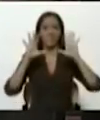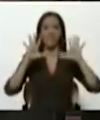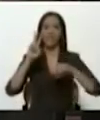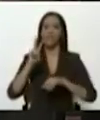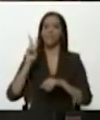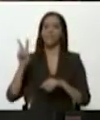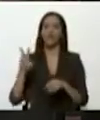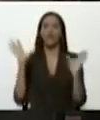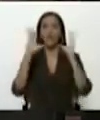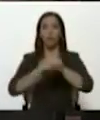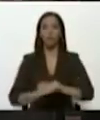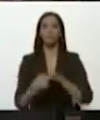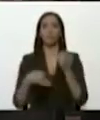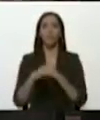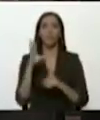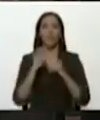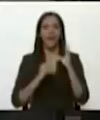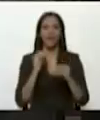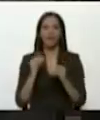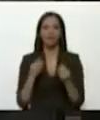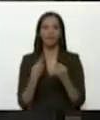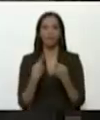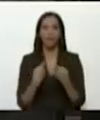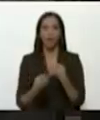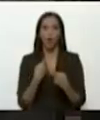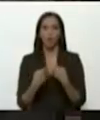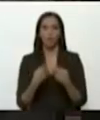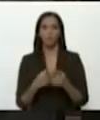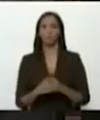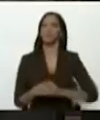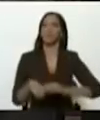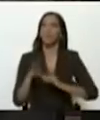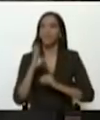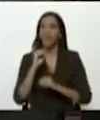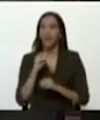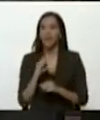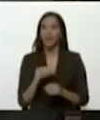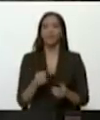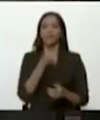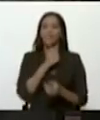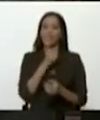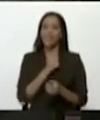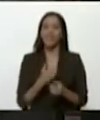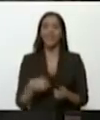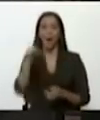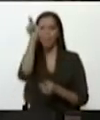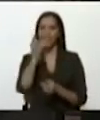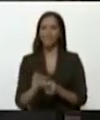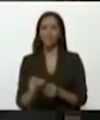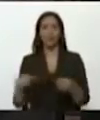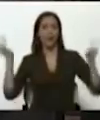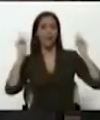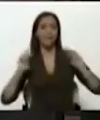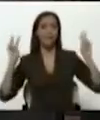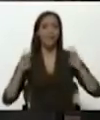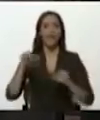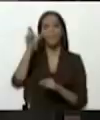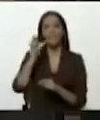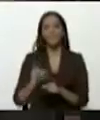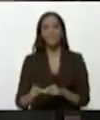22 de la noche. Vamos a estar hablando de muchas cosas. Vamos a estar hablando de quién era el personaje, el tal personaje